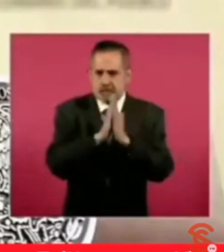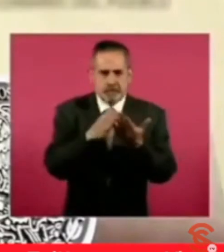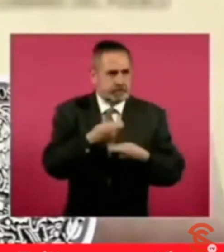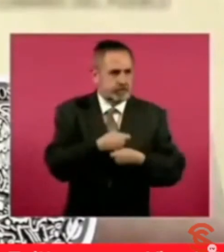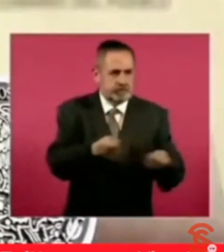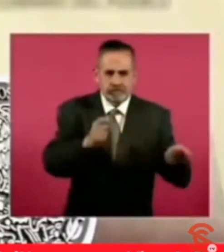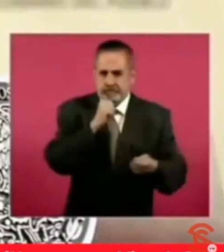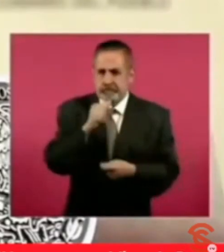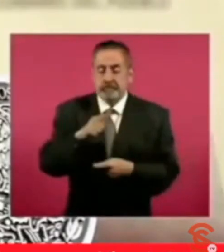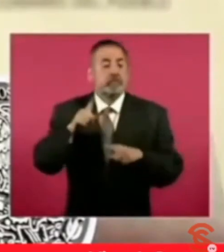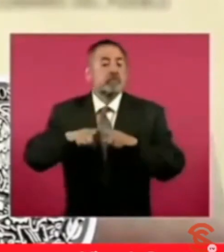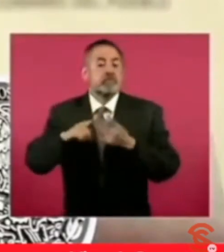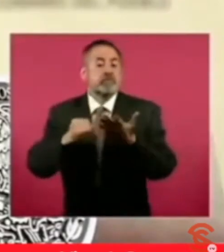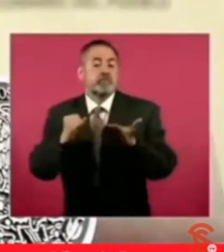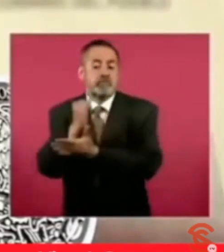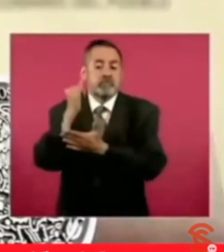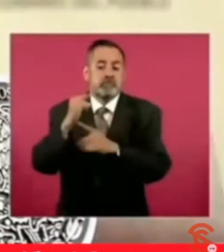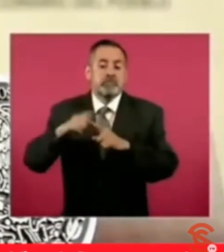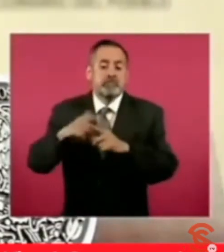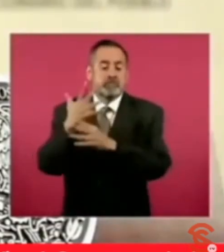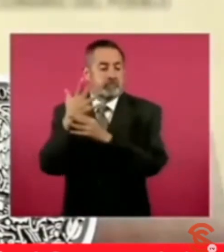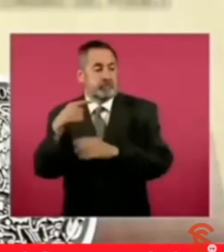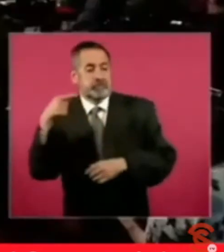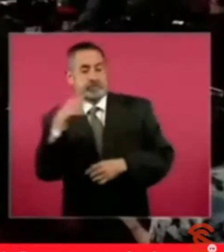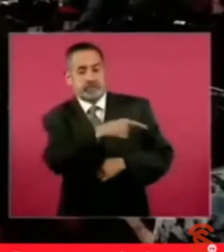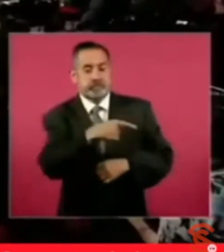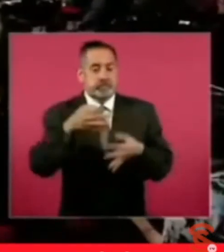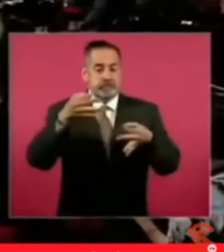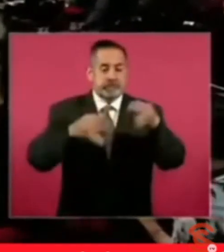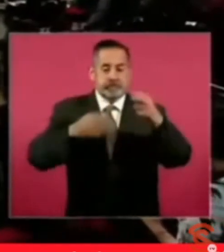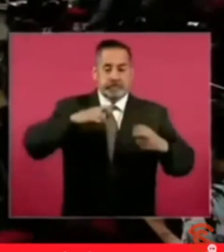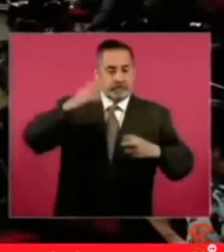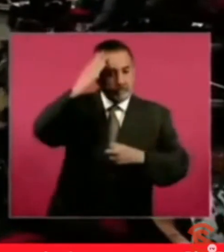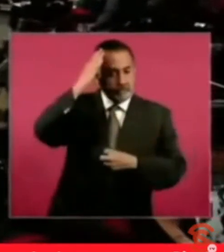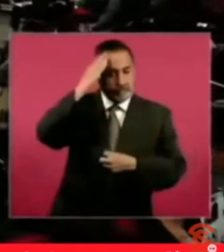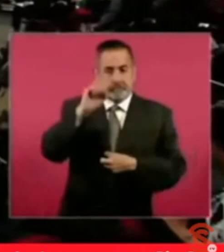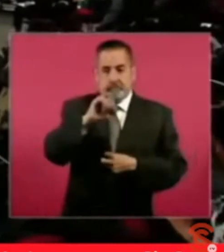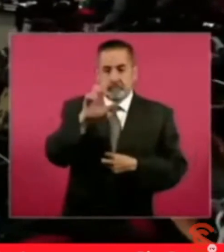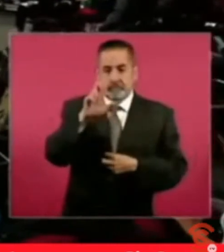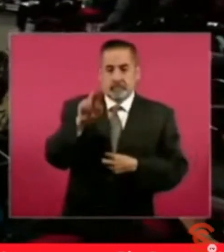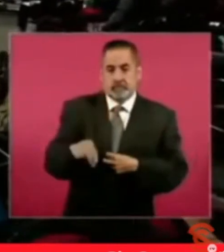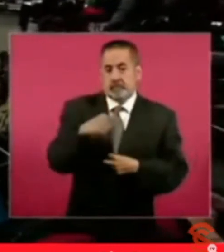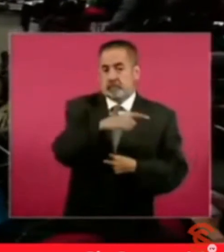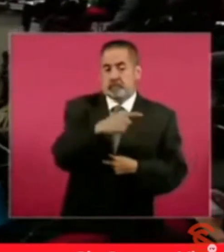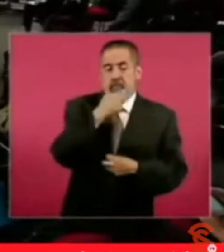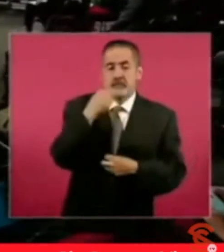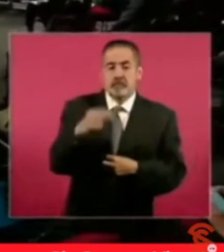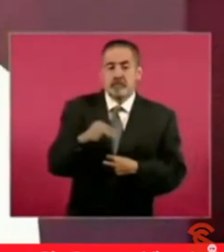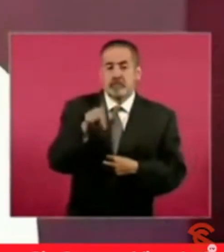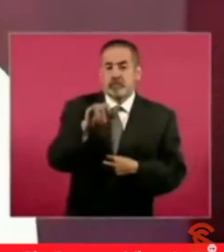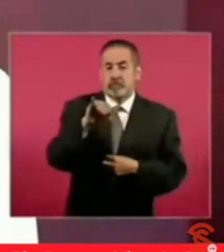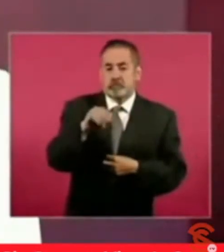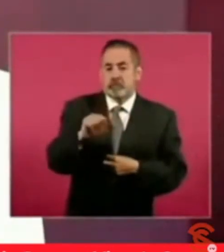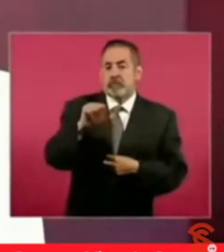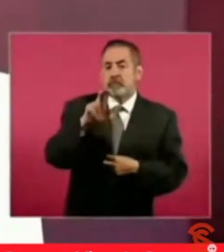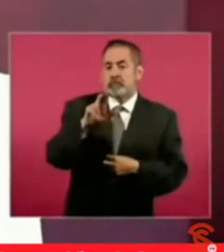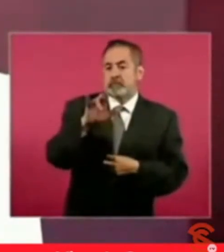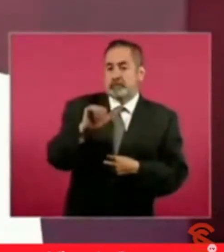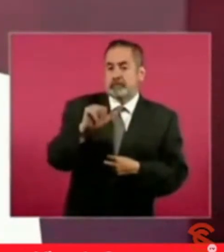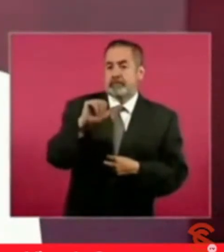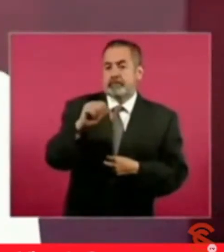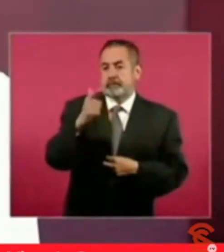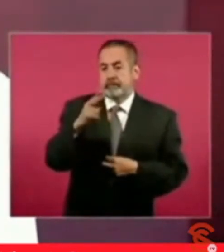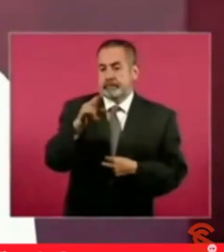una decisión que tomó el ministro Luis María Aguilar en la Suprema Corte de Justicia. Tenemos